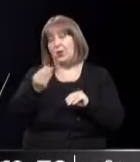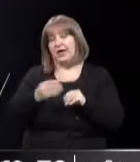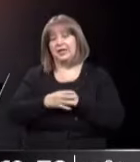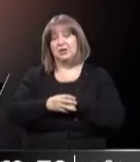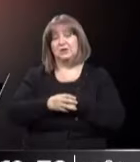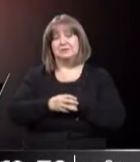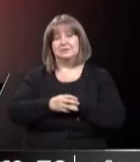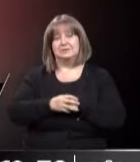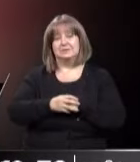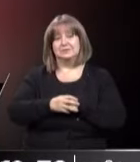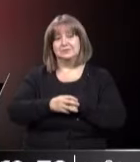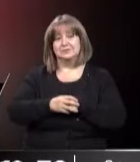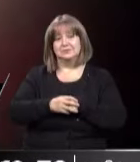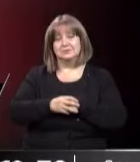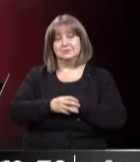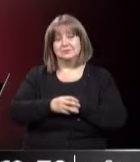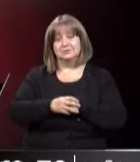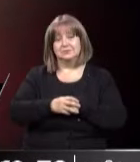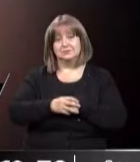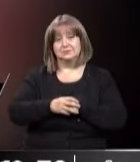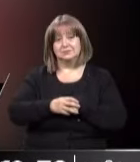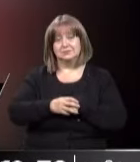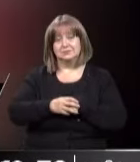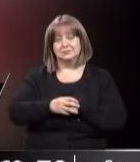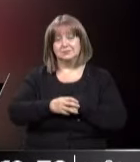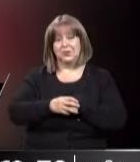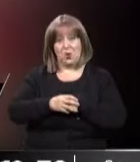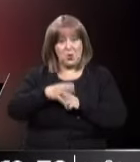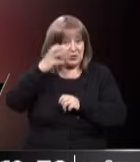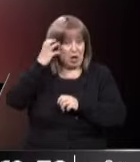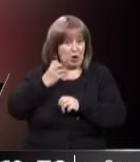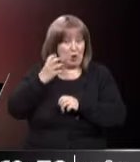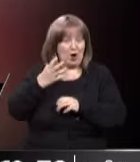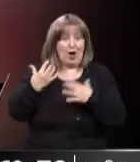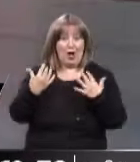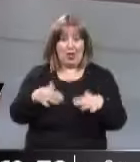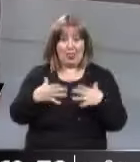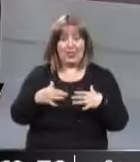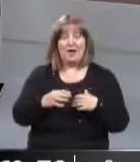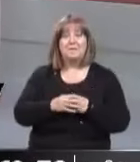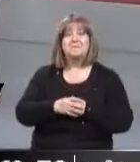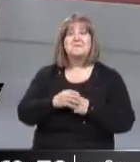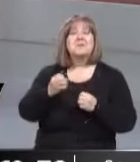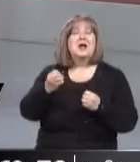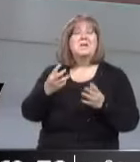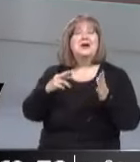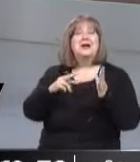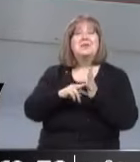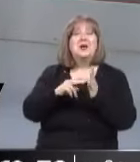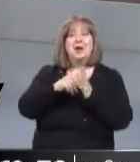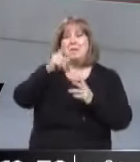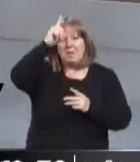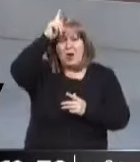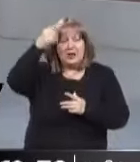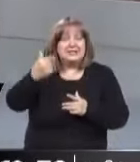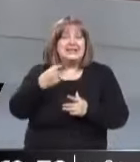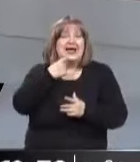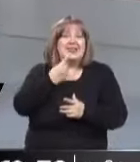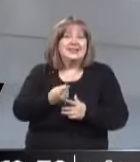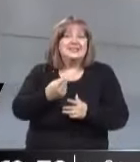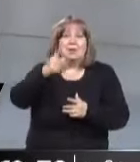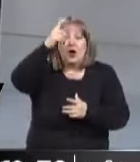Pili? ¡Mi vida! Pobrecito, ¿qué? Fanatismo. Un problema con la policía, decía. Le habían dicho primero,